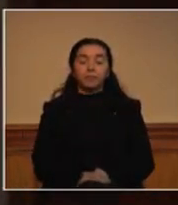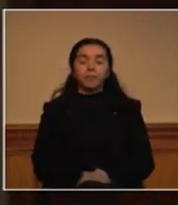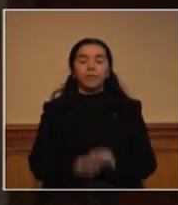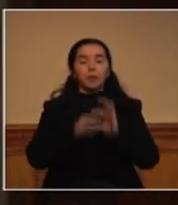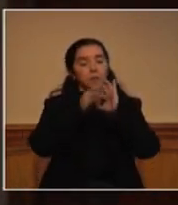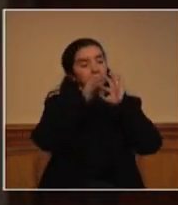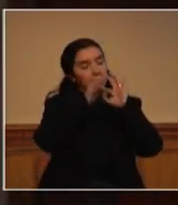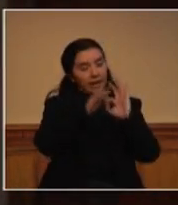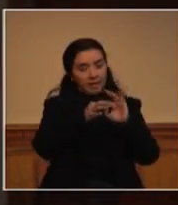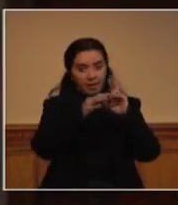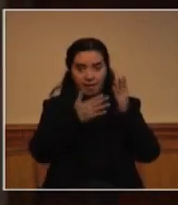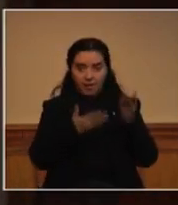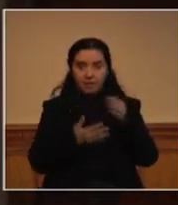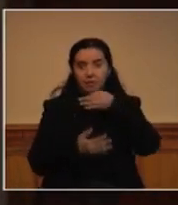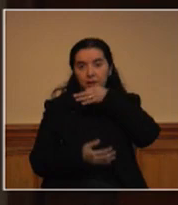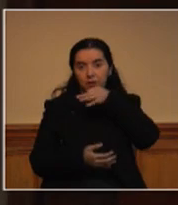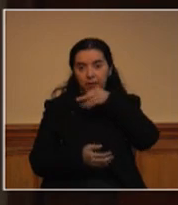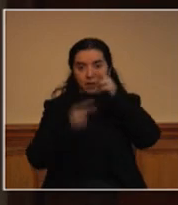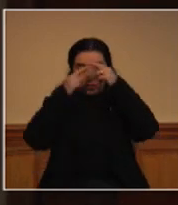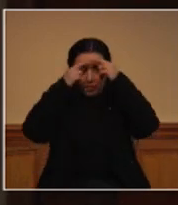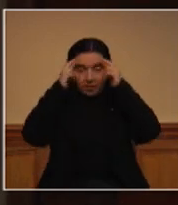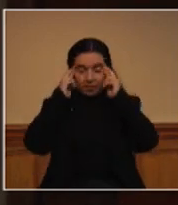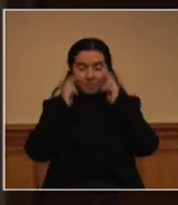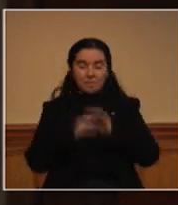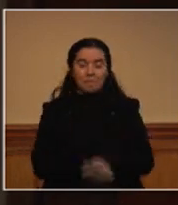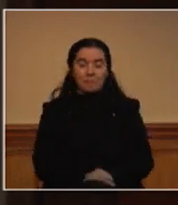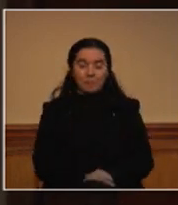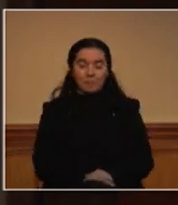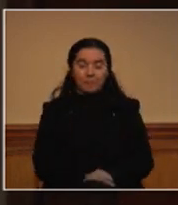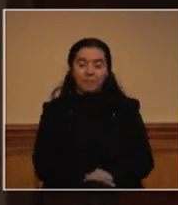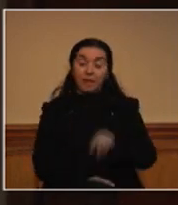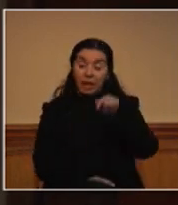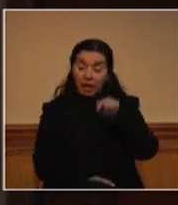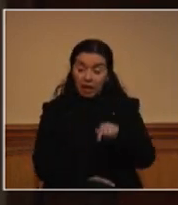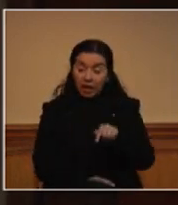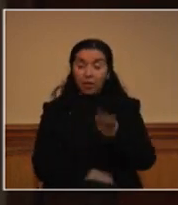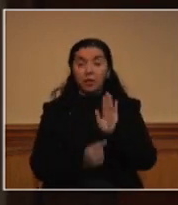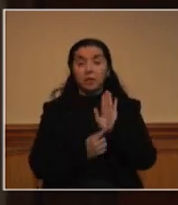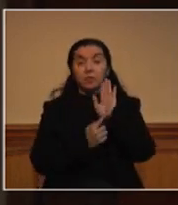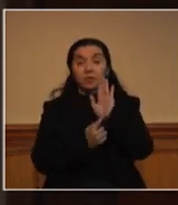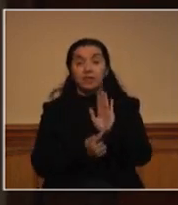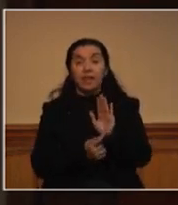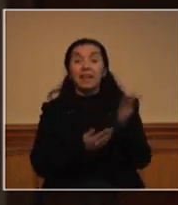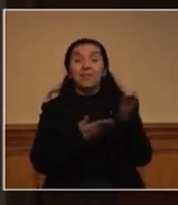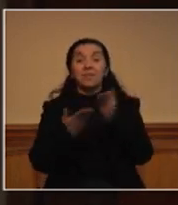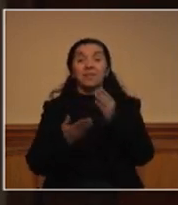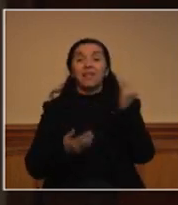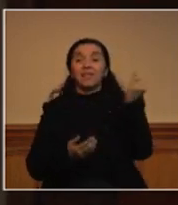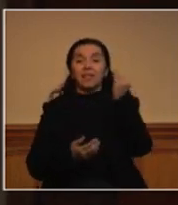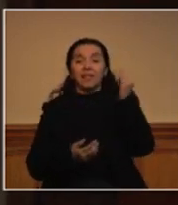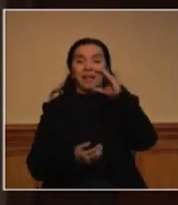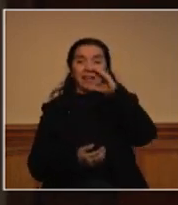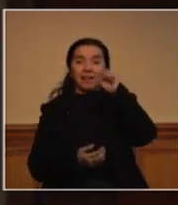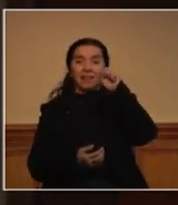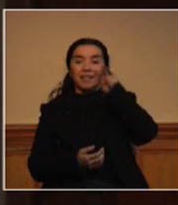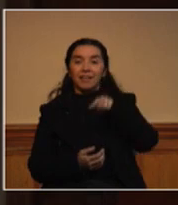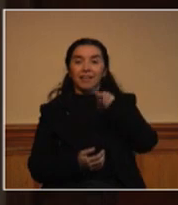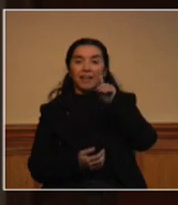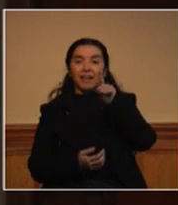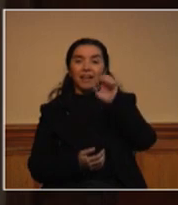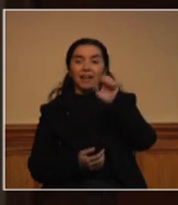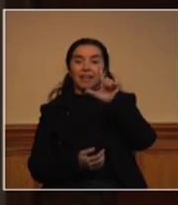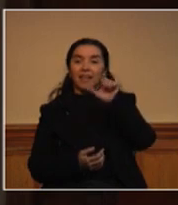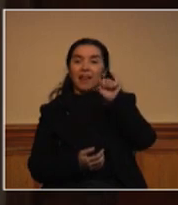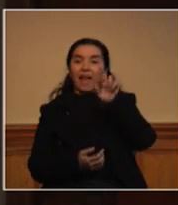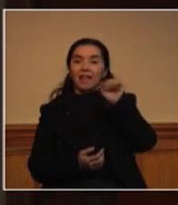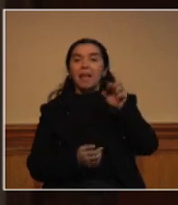Agradecemos las palabras de Ricardo Rosas. A continuación expondrá nuestra invitada internacional, Candelaria Invernón, pedagoga y